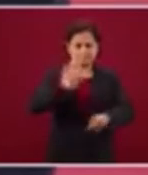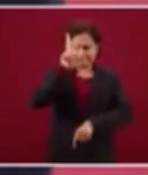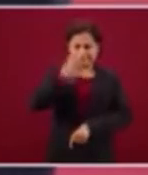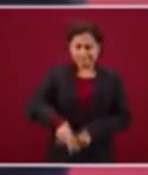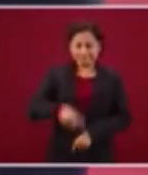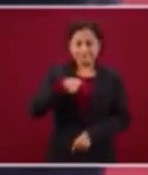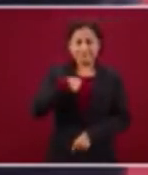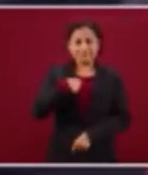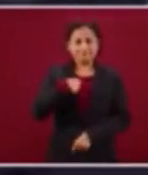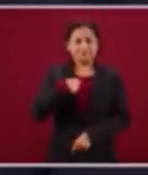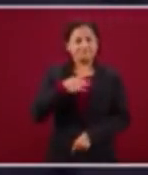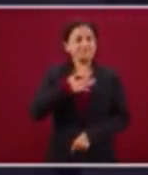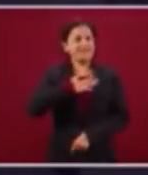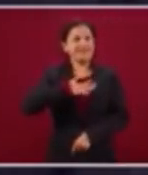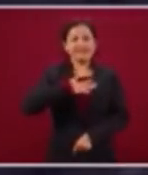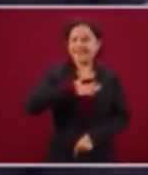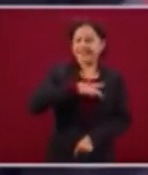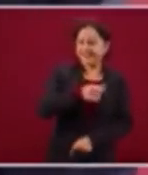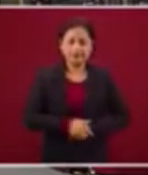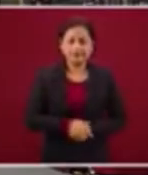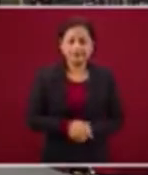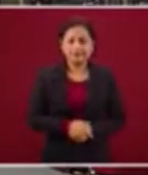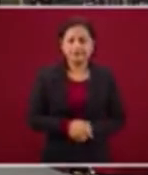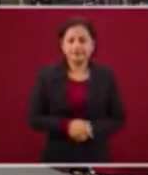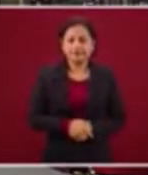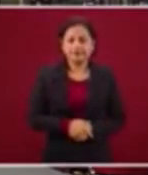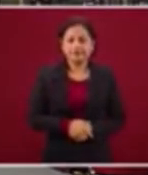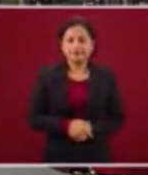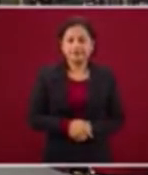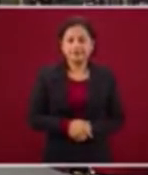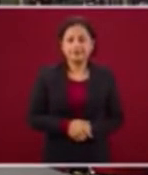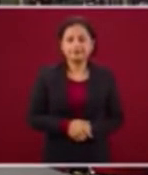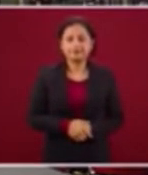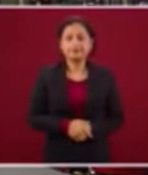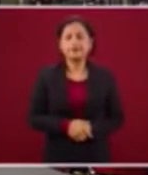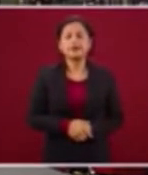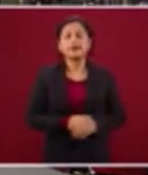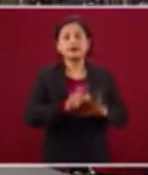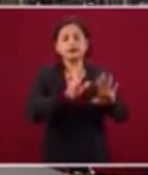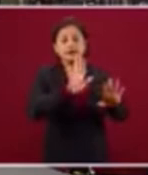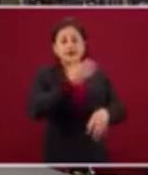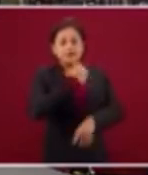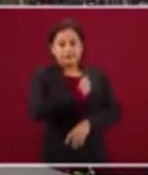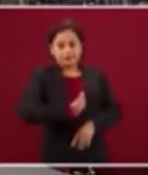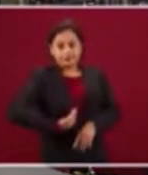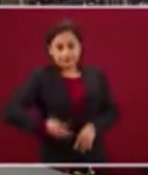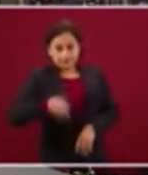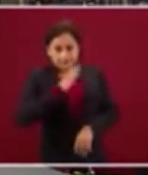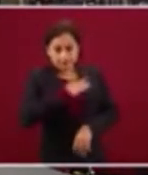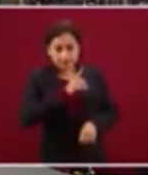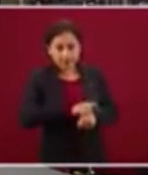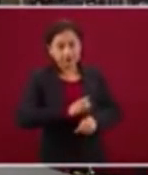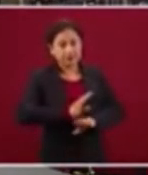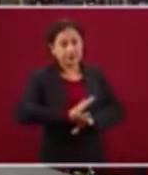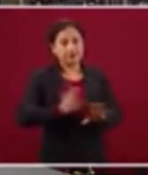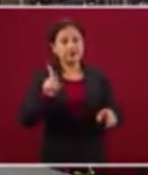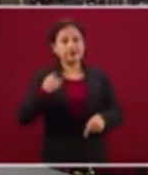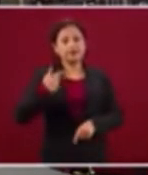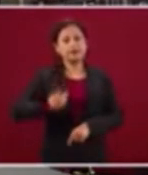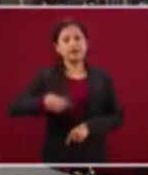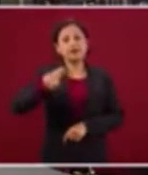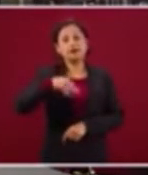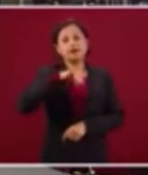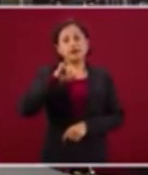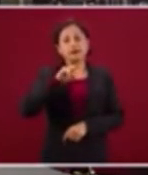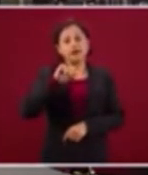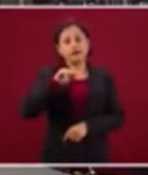disfruto de algunas cosas. A ver, presidente, ya buenos chole días. Con el avión. Ya chole, Hans Salazar, ZMG